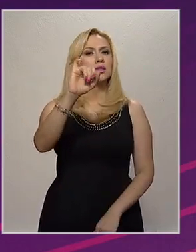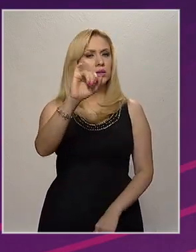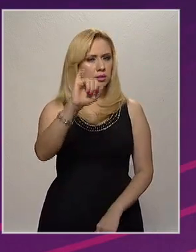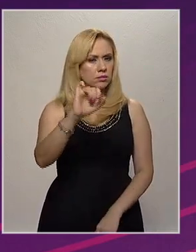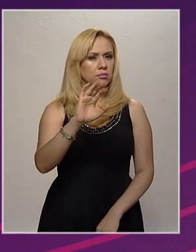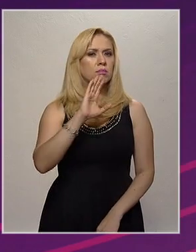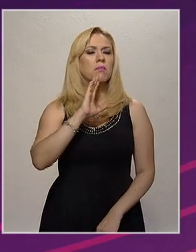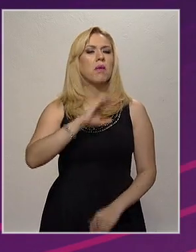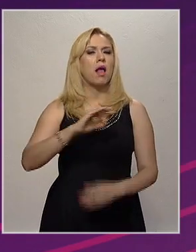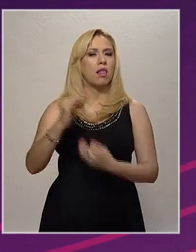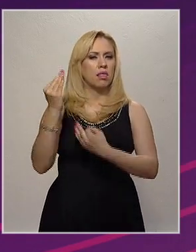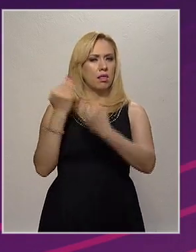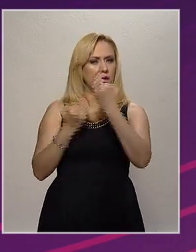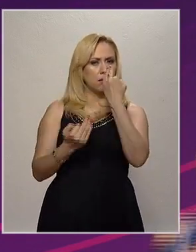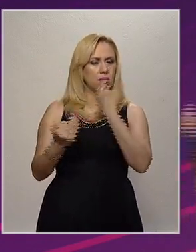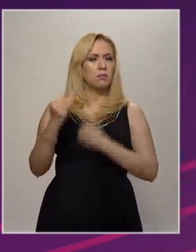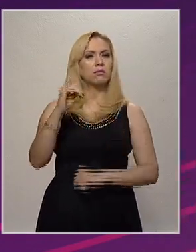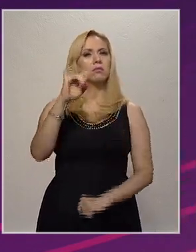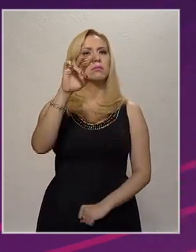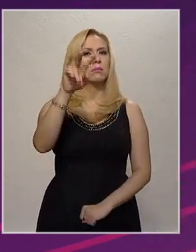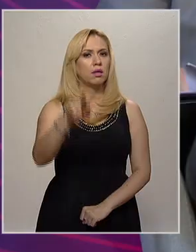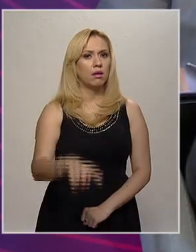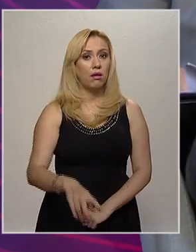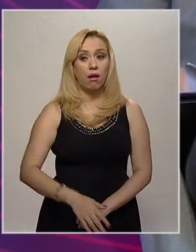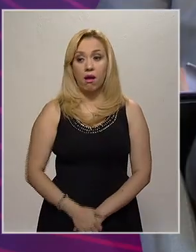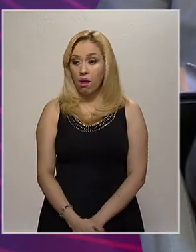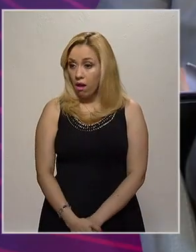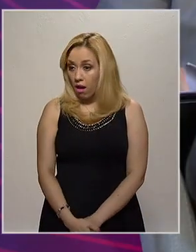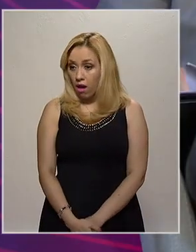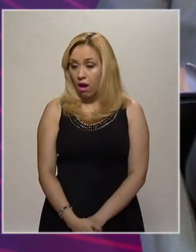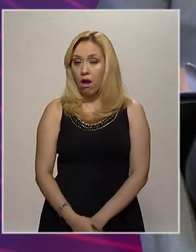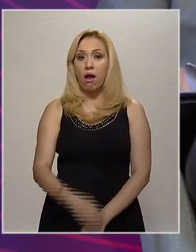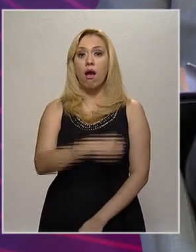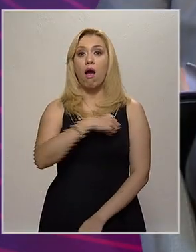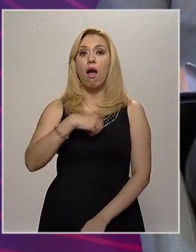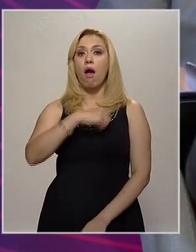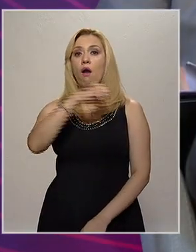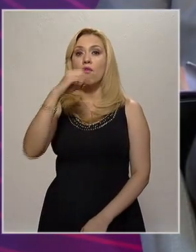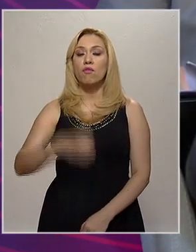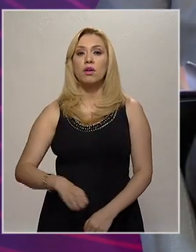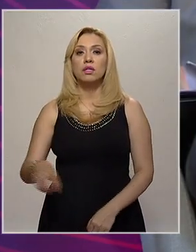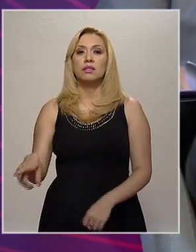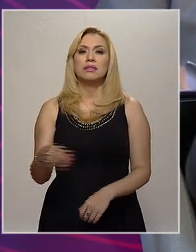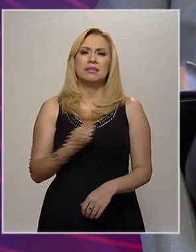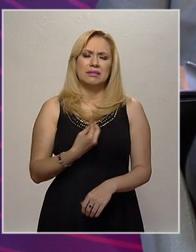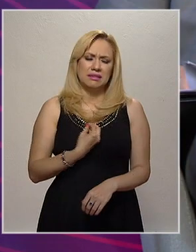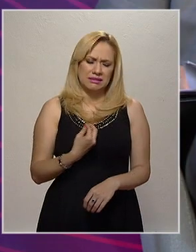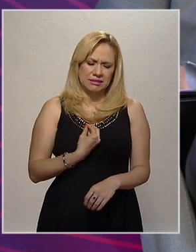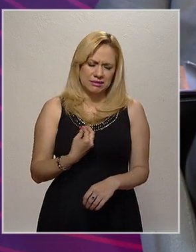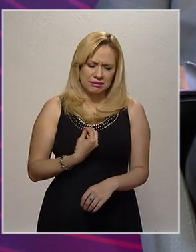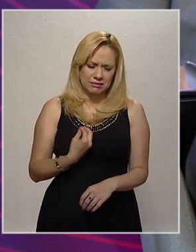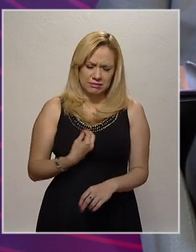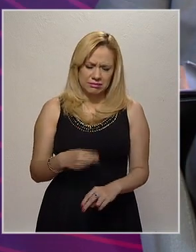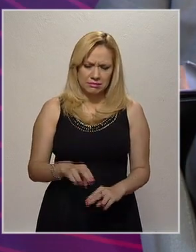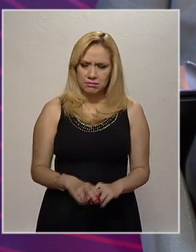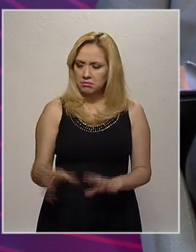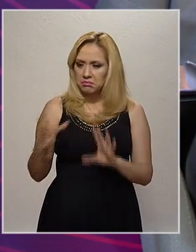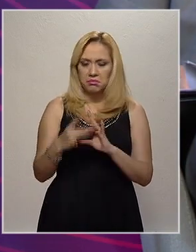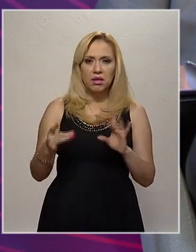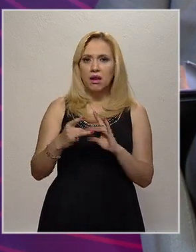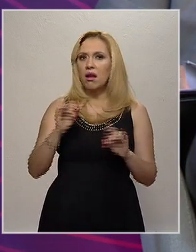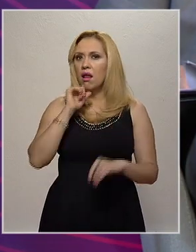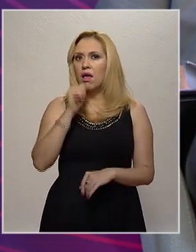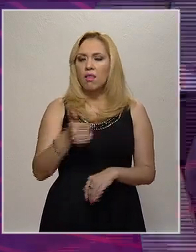maltrato que se exploran en la encuesta, ¿no? Por ejemplo, que si la obligaron a permanecer en una posición incómoda o molesta sin explicarle por qué